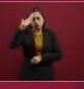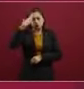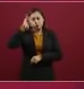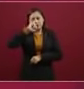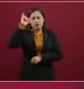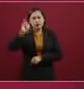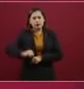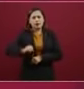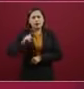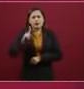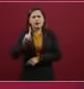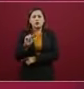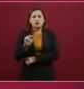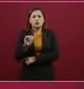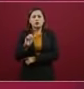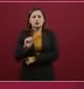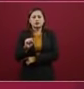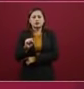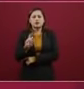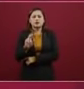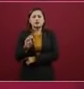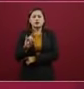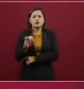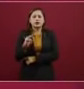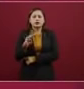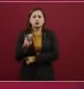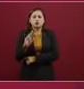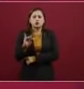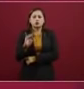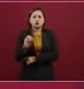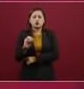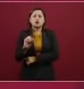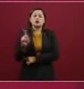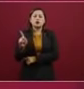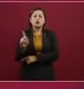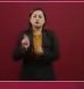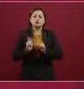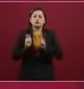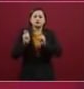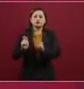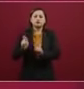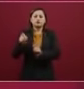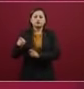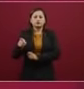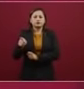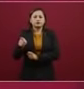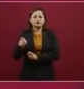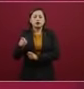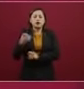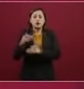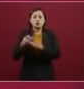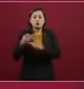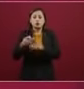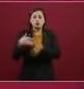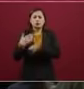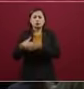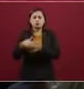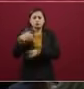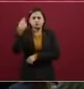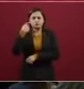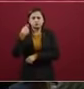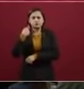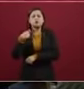retiro, Luis Rodríguez Bucio, quien está propuesto para ocupar en su momento la comandancia de